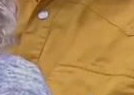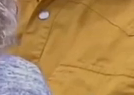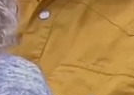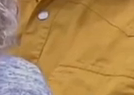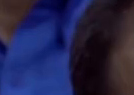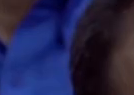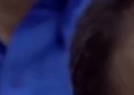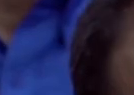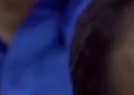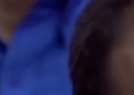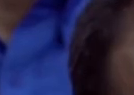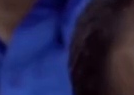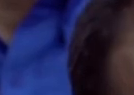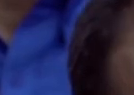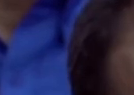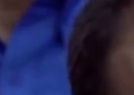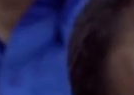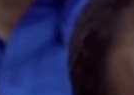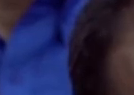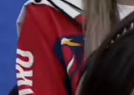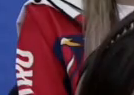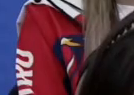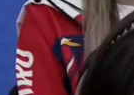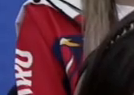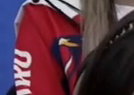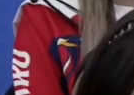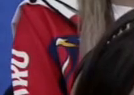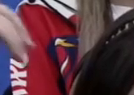campaña electoral. Pero obviamente se centra en unos mensajes determinados.